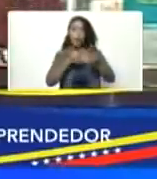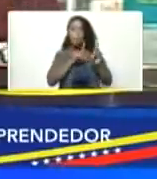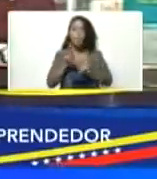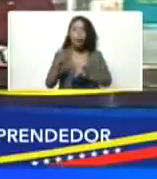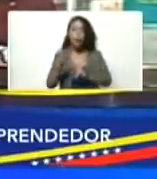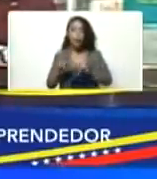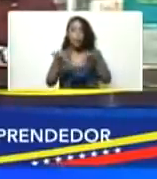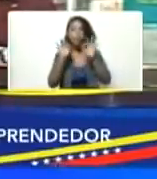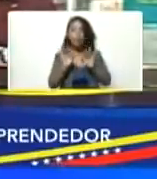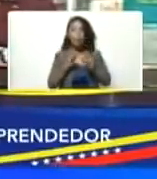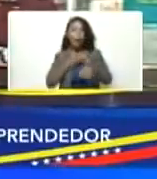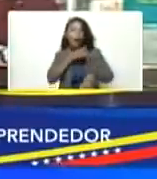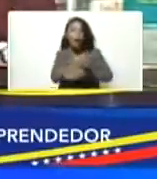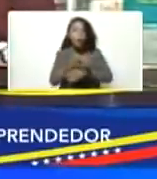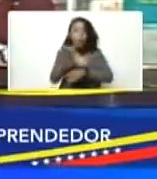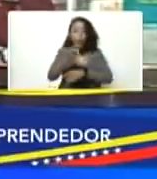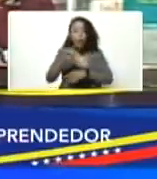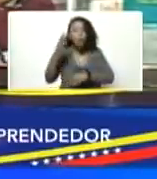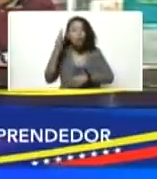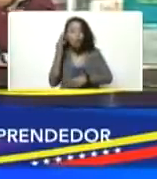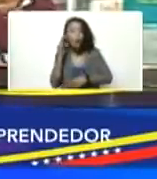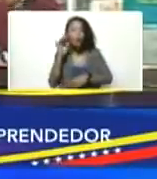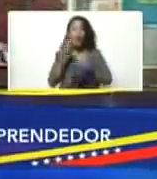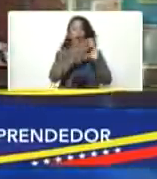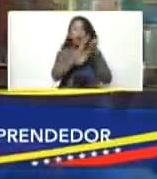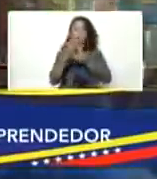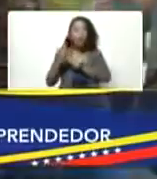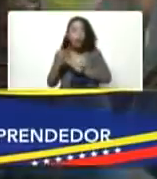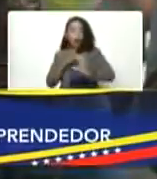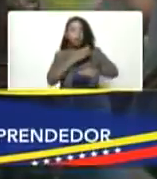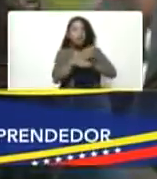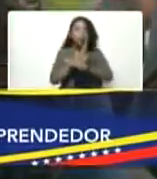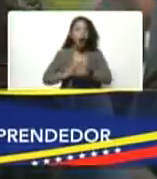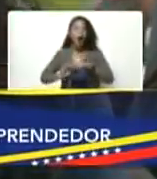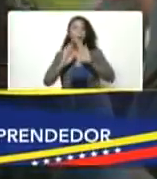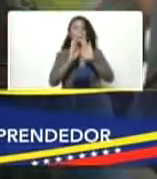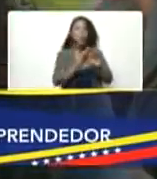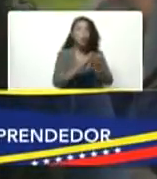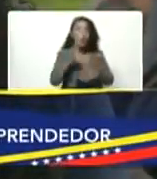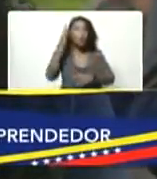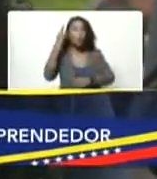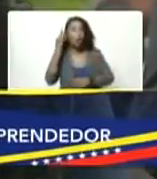especial para ir a buscar a las mujeres en sus comunidades, para apoyarla, a la mujer.